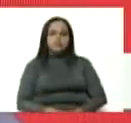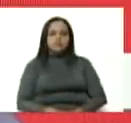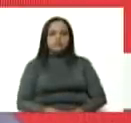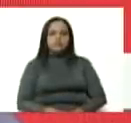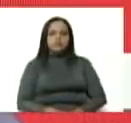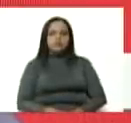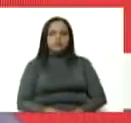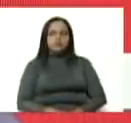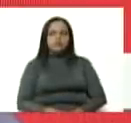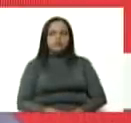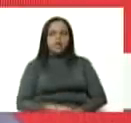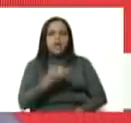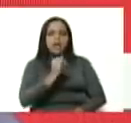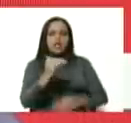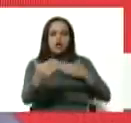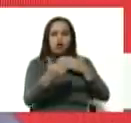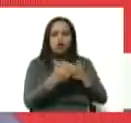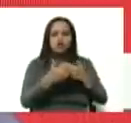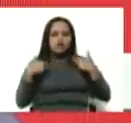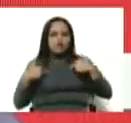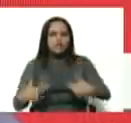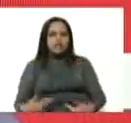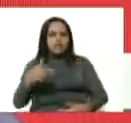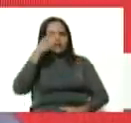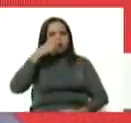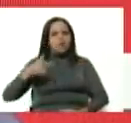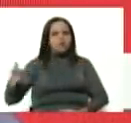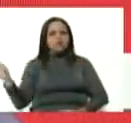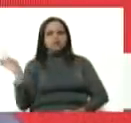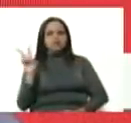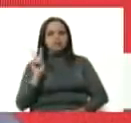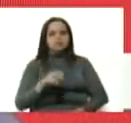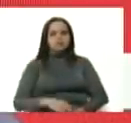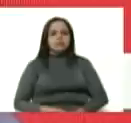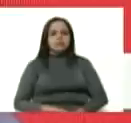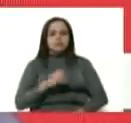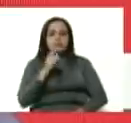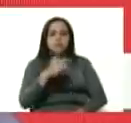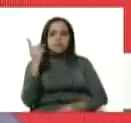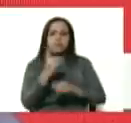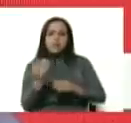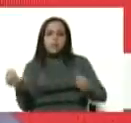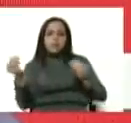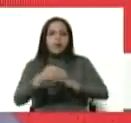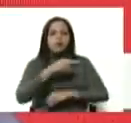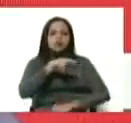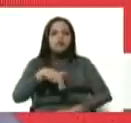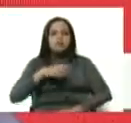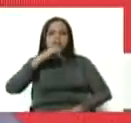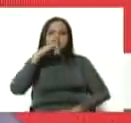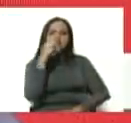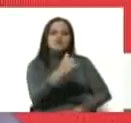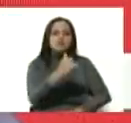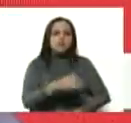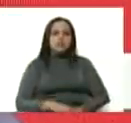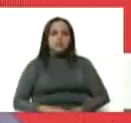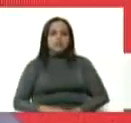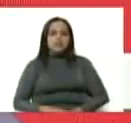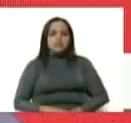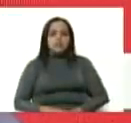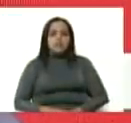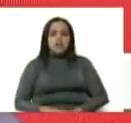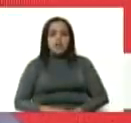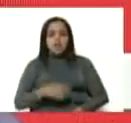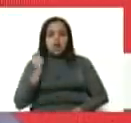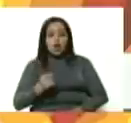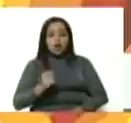Es atentado de lesa humanidad contra el pueblo venezolano. Esto debe sumarse a nuestra denuncia ante la Corte Penal